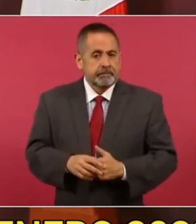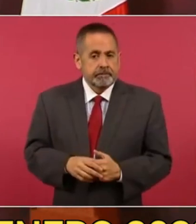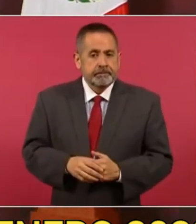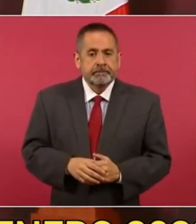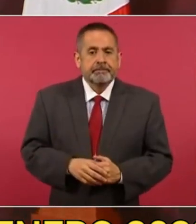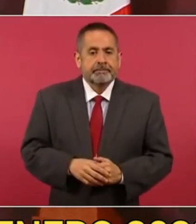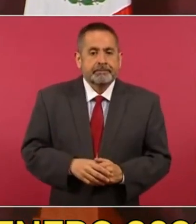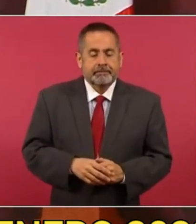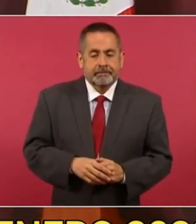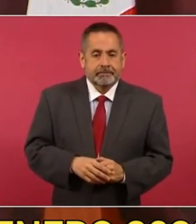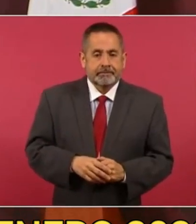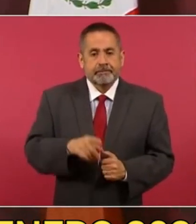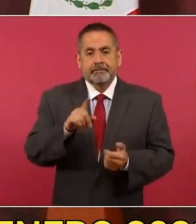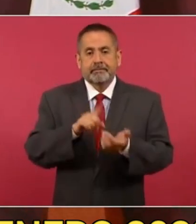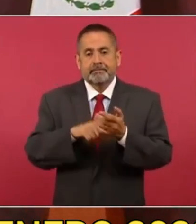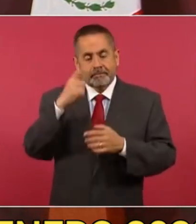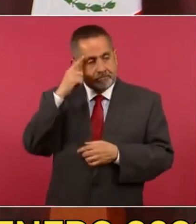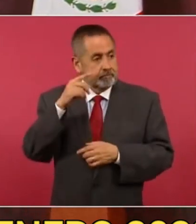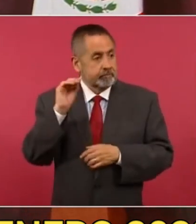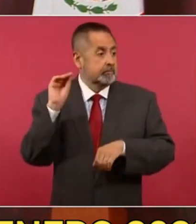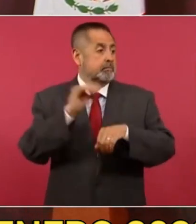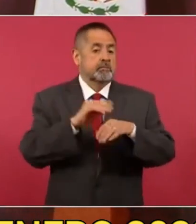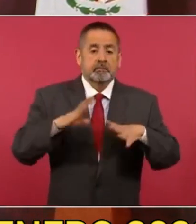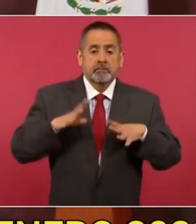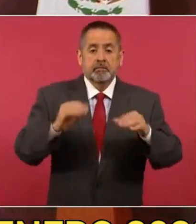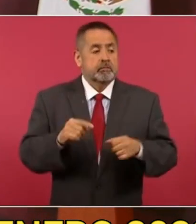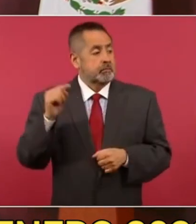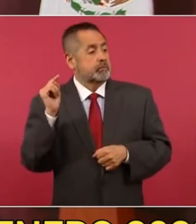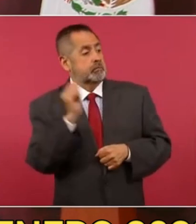pues, el Instituto de la Transparencia,